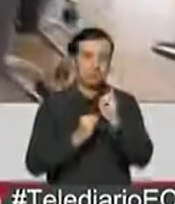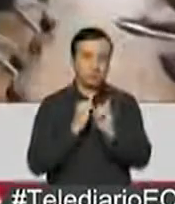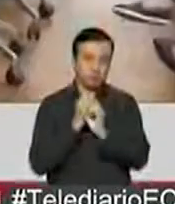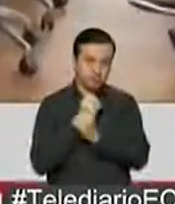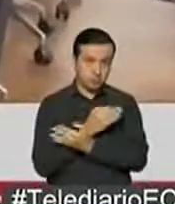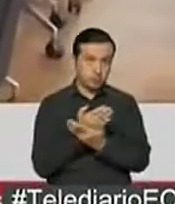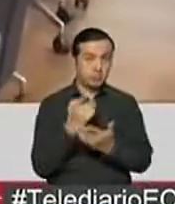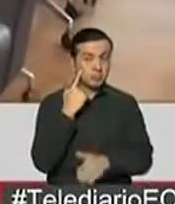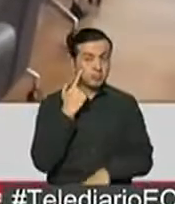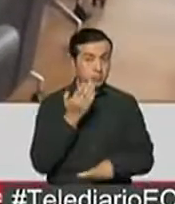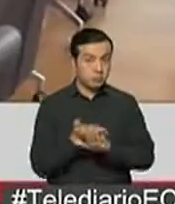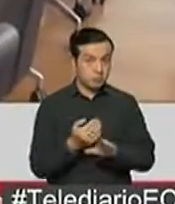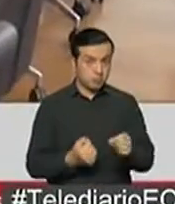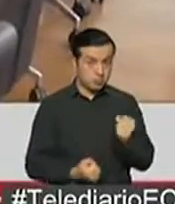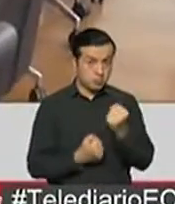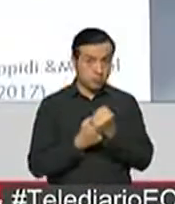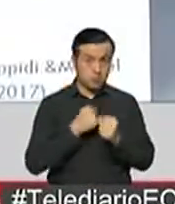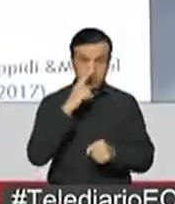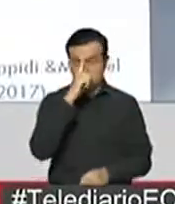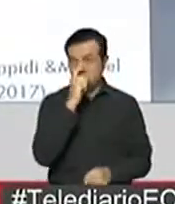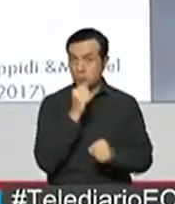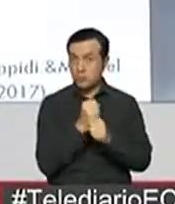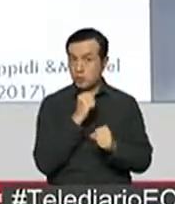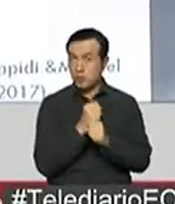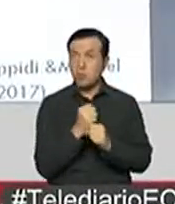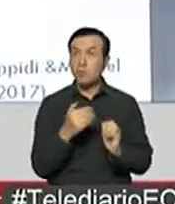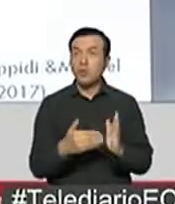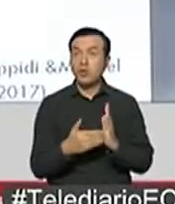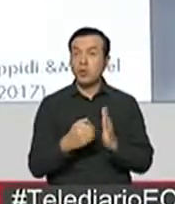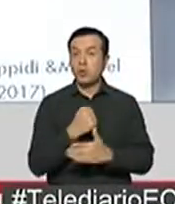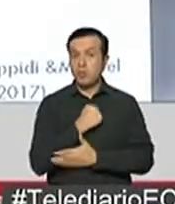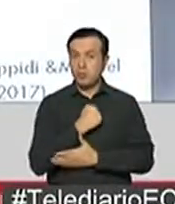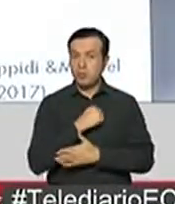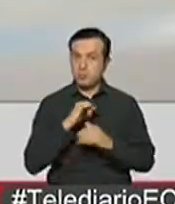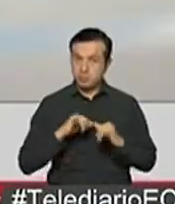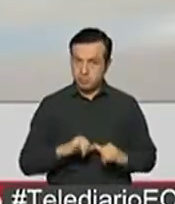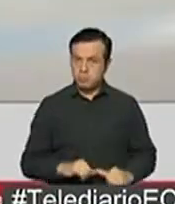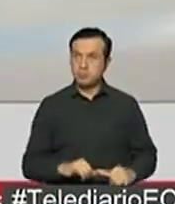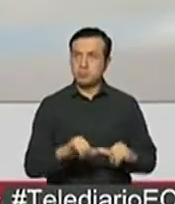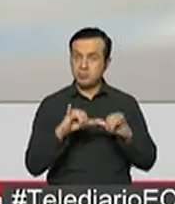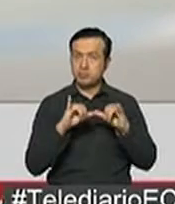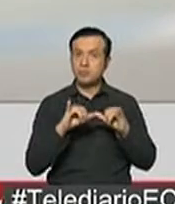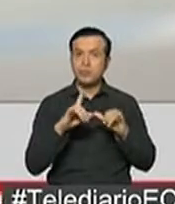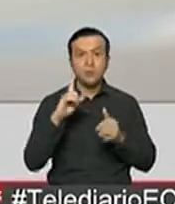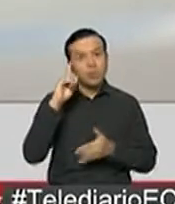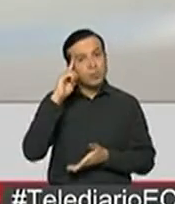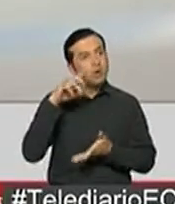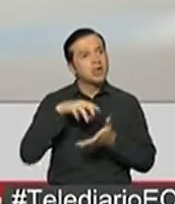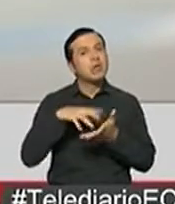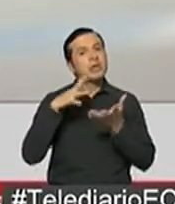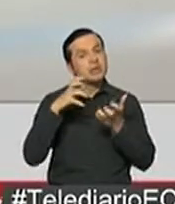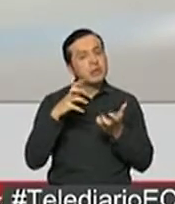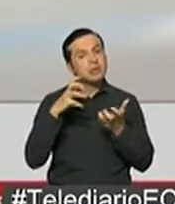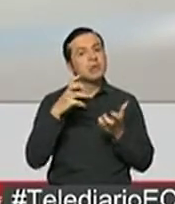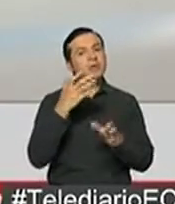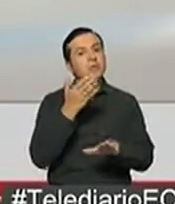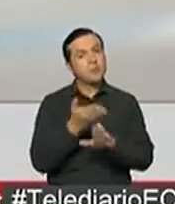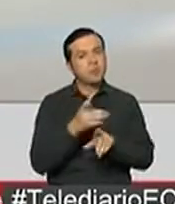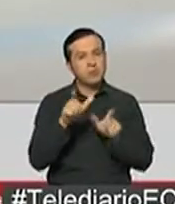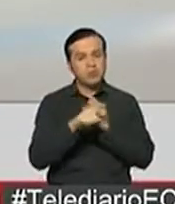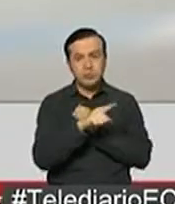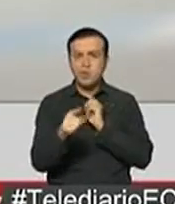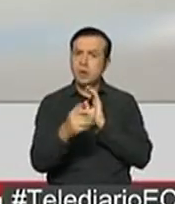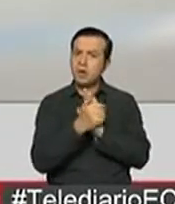quienes deben presentar sus aportes y trabajar en un modelo propio para combatir estos delitos la propuesta este gobierno es traer a estos expertos gente capacitada